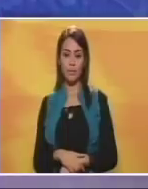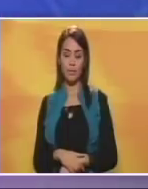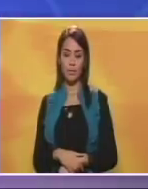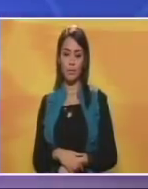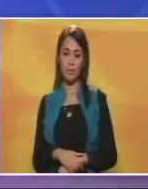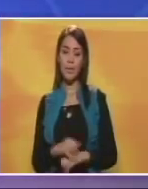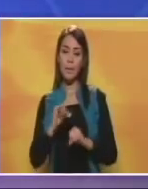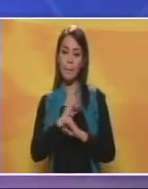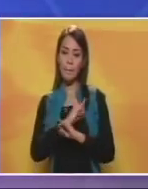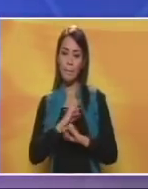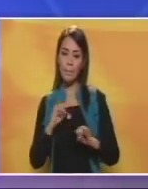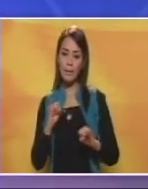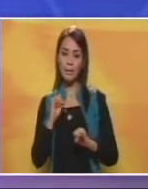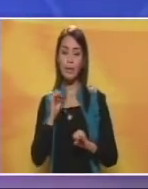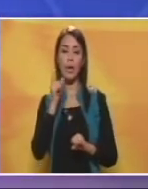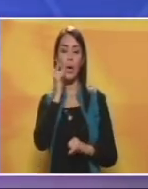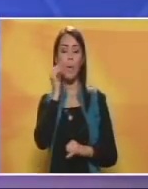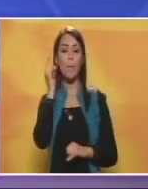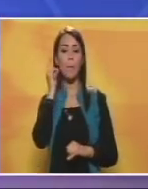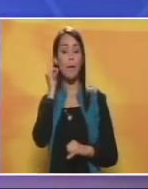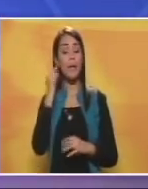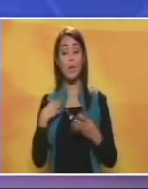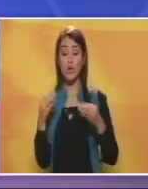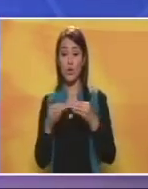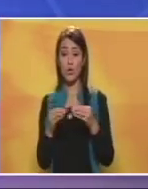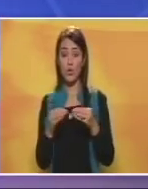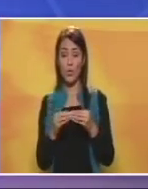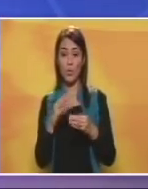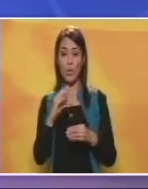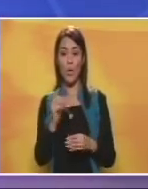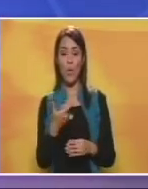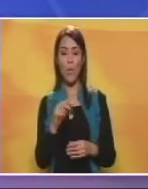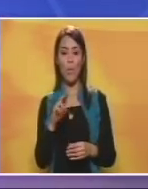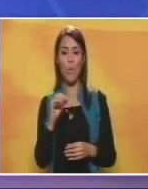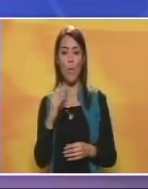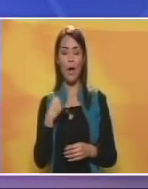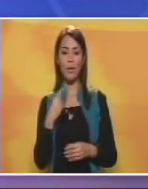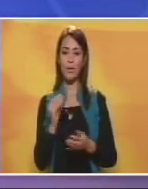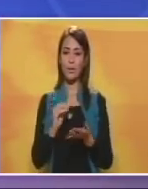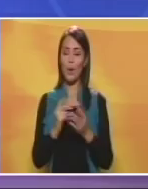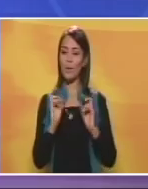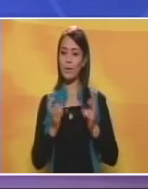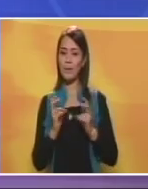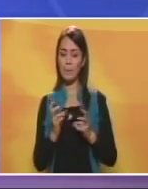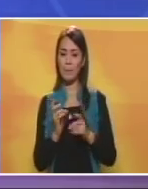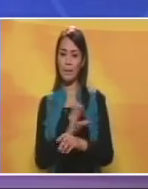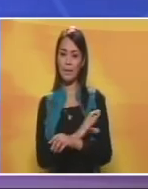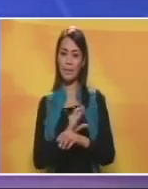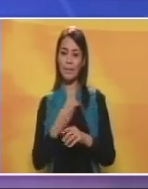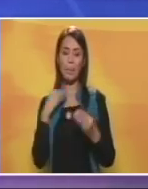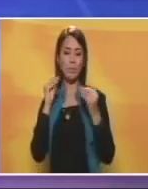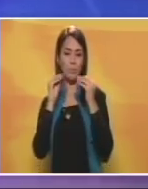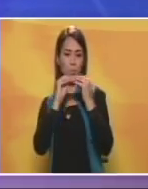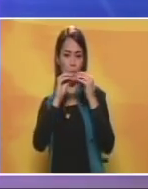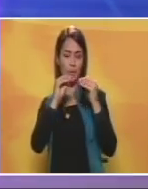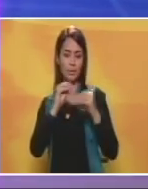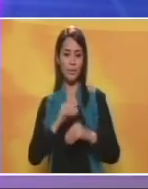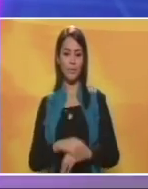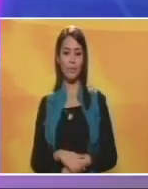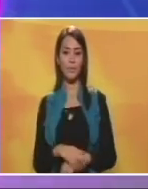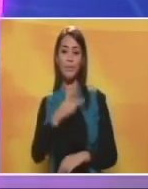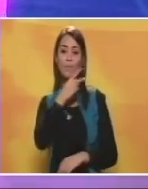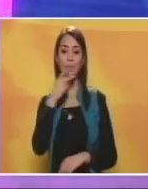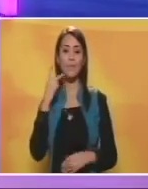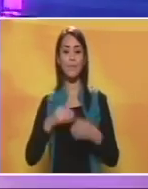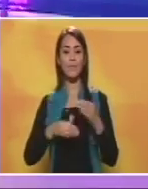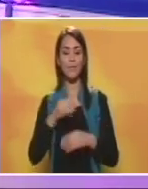Para cerrar los voy a dejar con Juan Miguel Iguaco. Finalmente ya podemos disfrutar de la versión remix del tema Dame un beso. Así llegamos al final, soy Carelis Cuadros y los